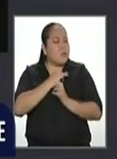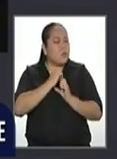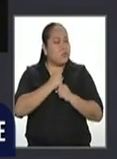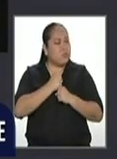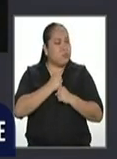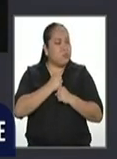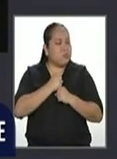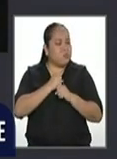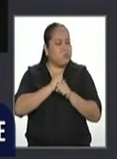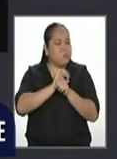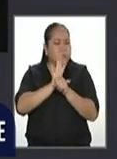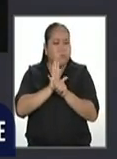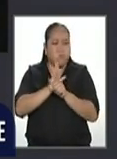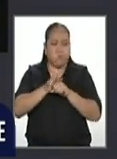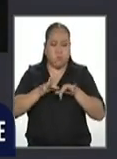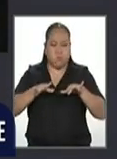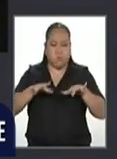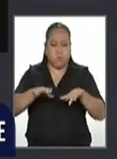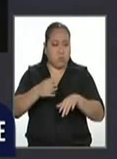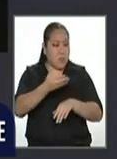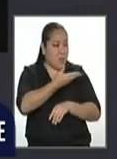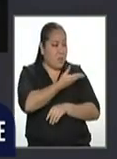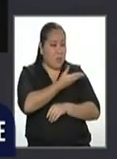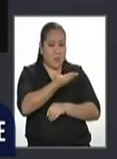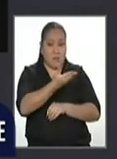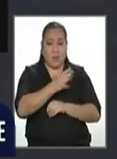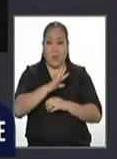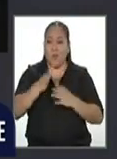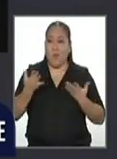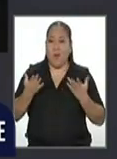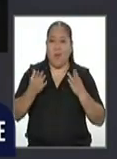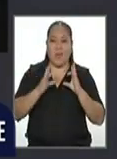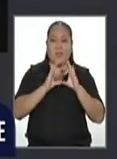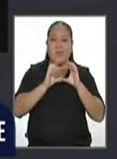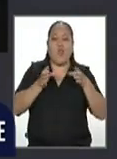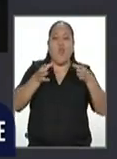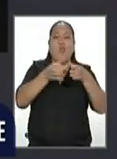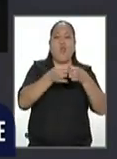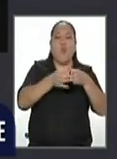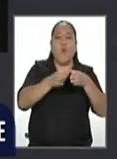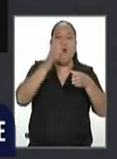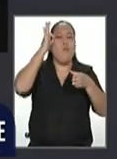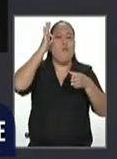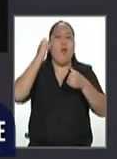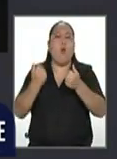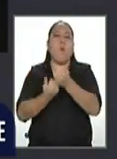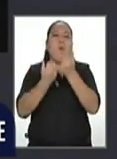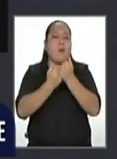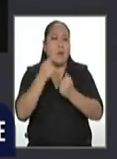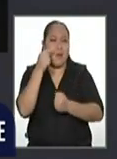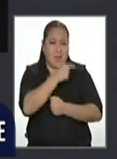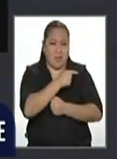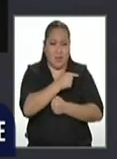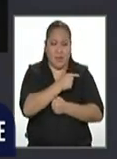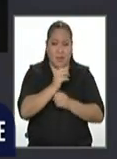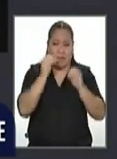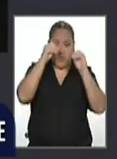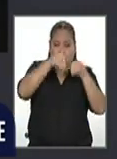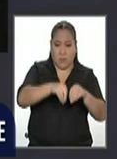pandemia. Aquí no hay gente fujimorista. Aquí hay gente que estuvo en la